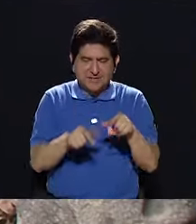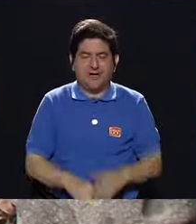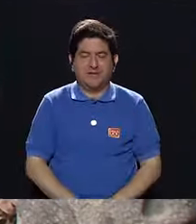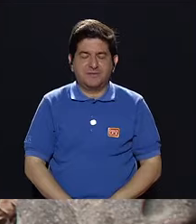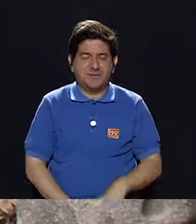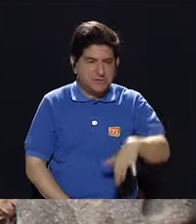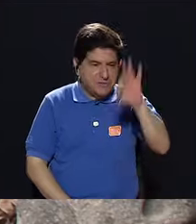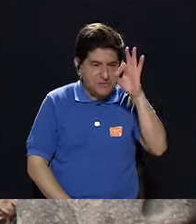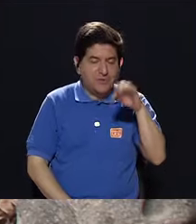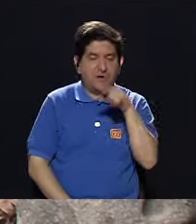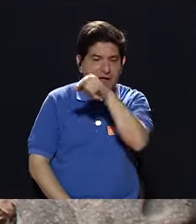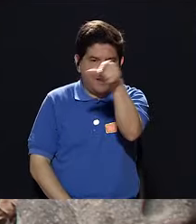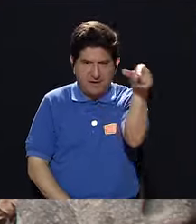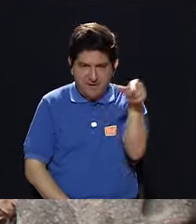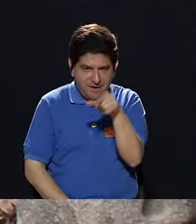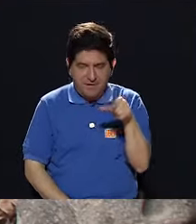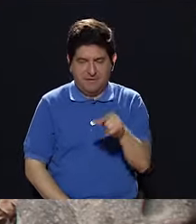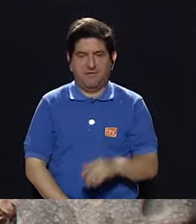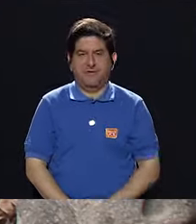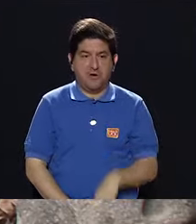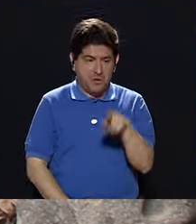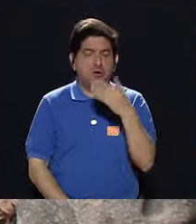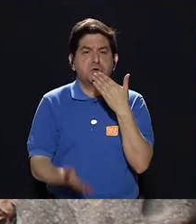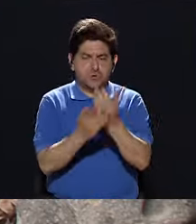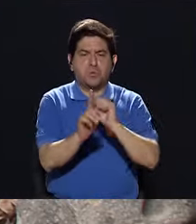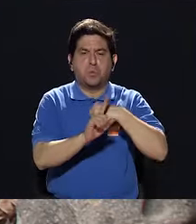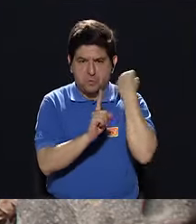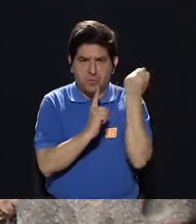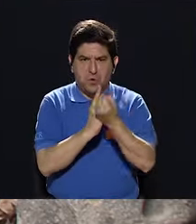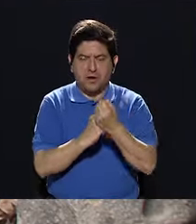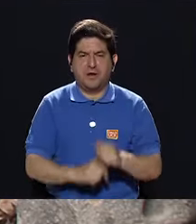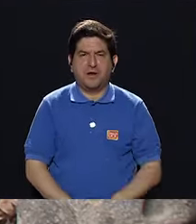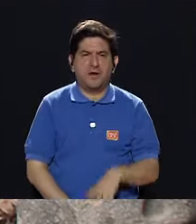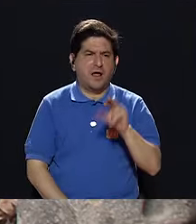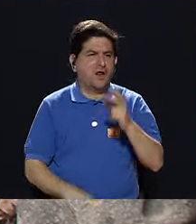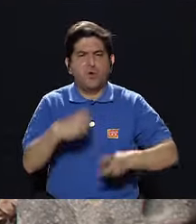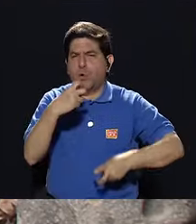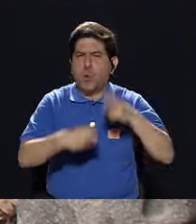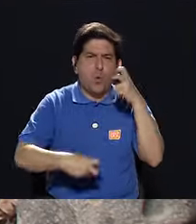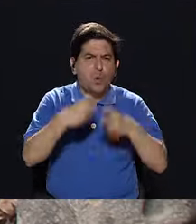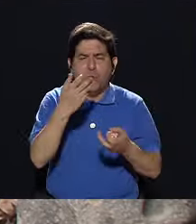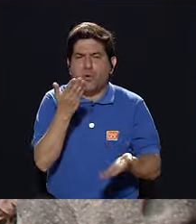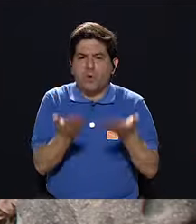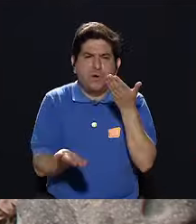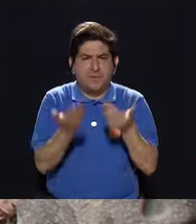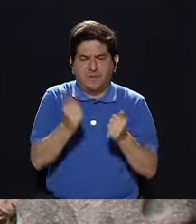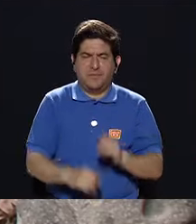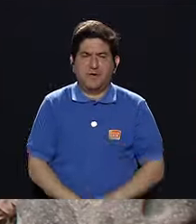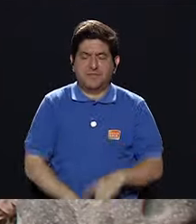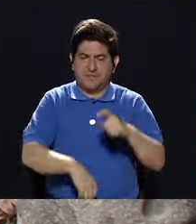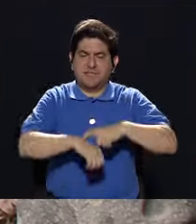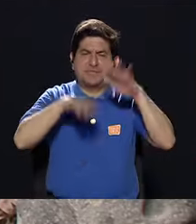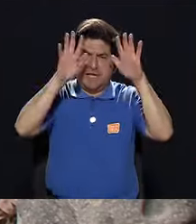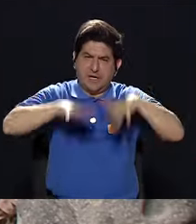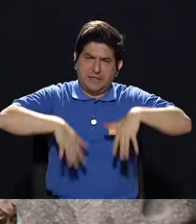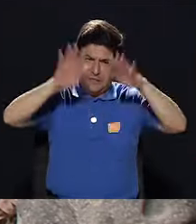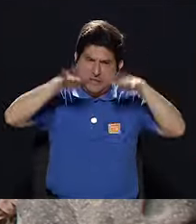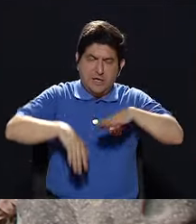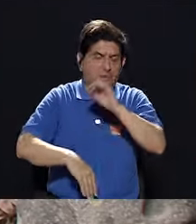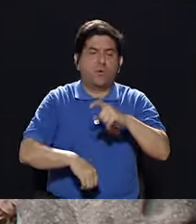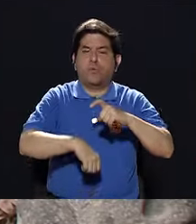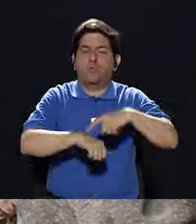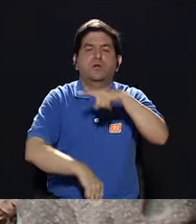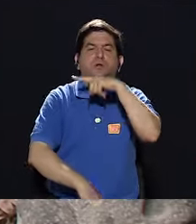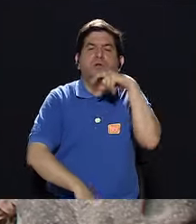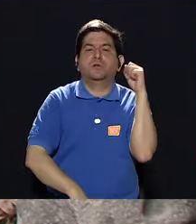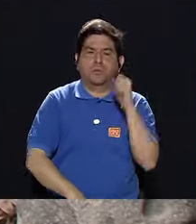sean dentro del cauce del río, que tengan buenas condiciones, que no generen problemas a lo largo de la época lluviosa o época